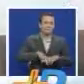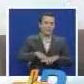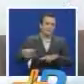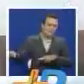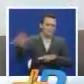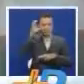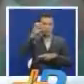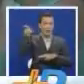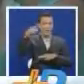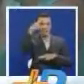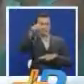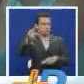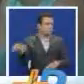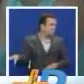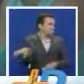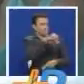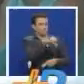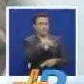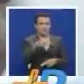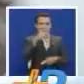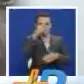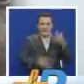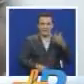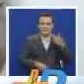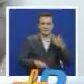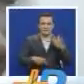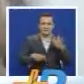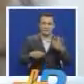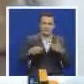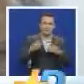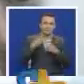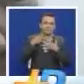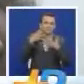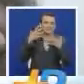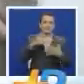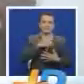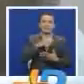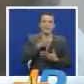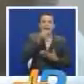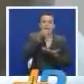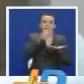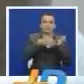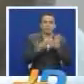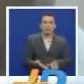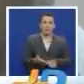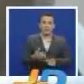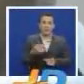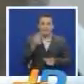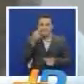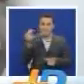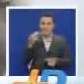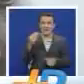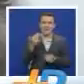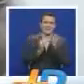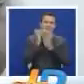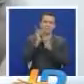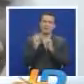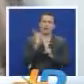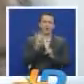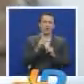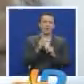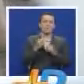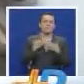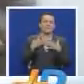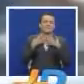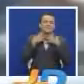coger y pum, me tiró el ácido. Ese día, según María Cecilia, sintió la muerte cerca. Aunque no veía llamas, su cuerpo ardía. En el centro